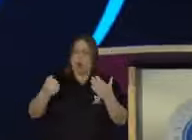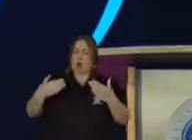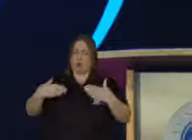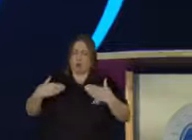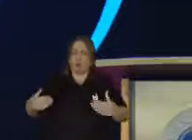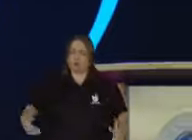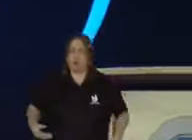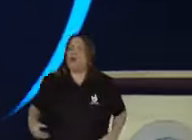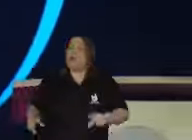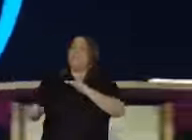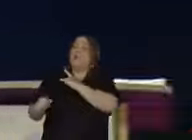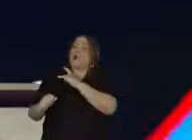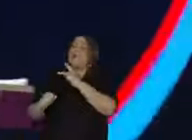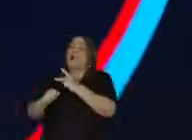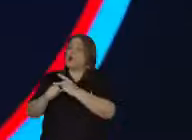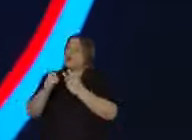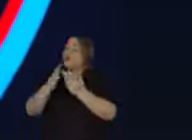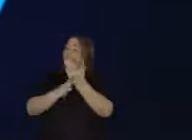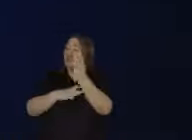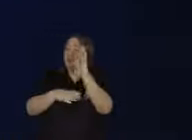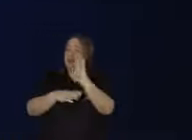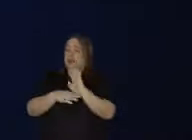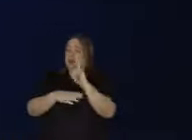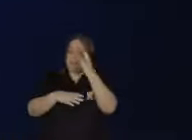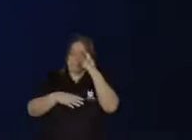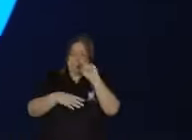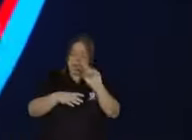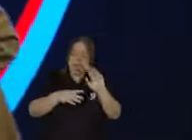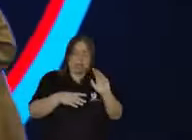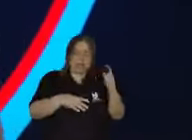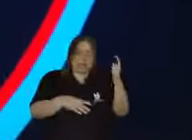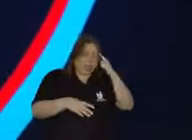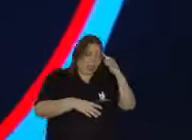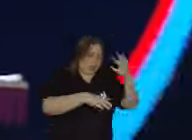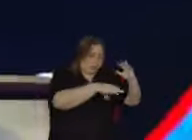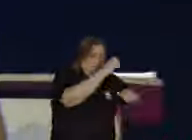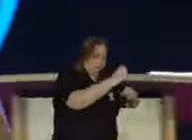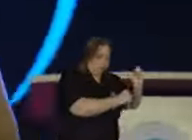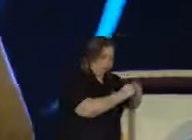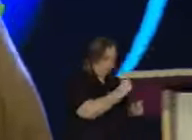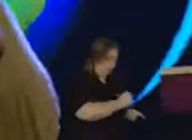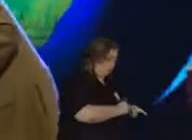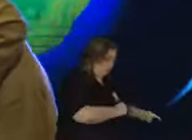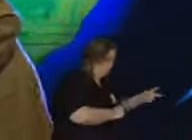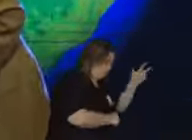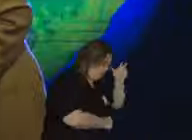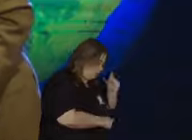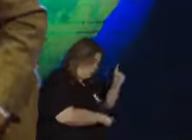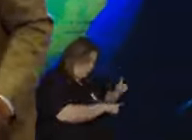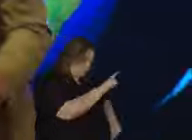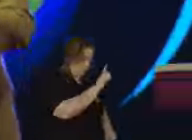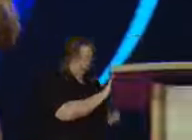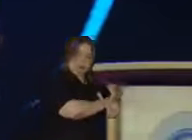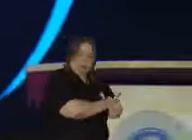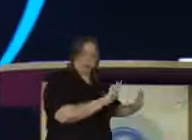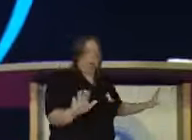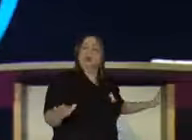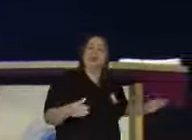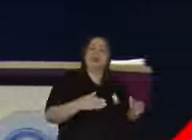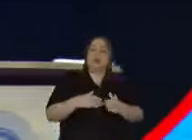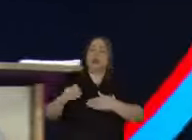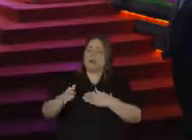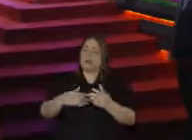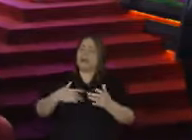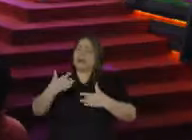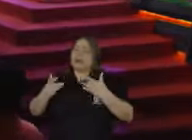son poderosas en Dios para destruir las fortalezas del diablo. Oh, el que quiere tomar su lugar, no importa si te sientes